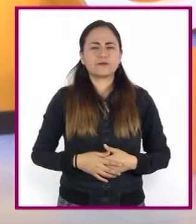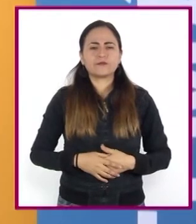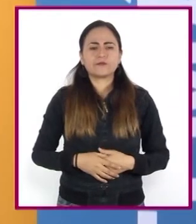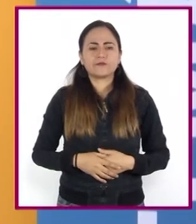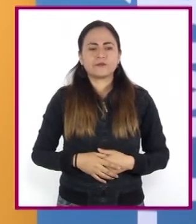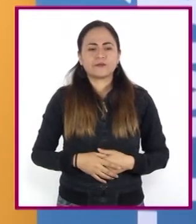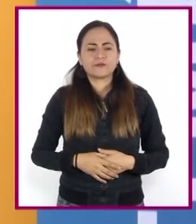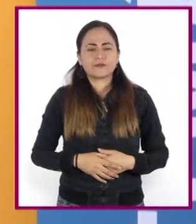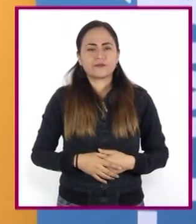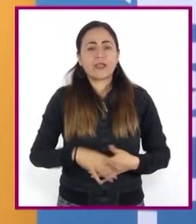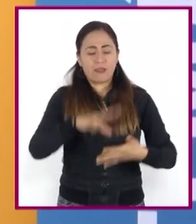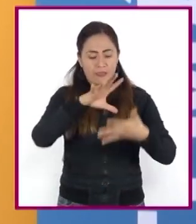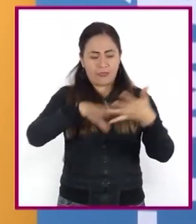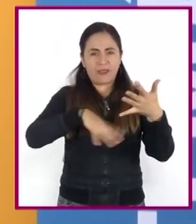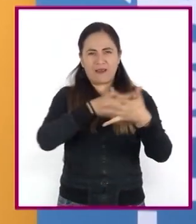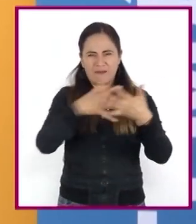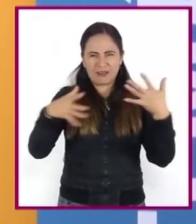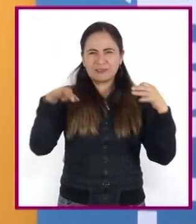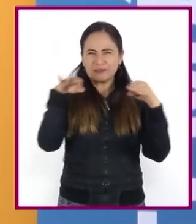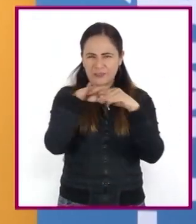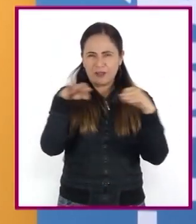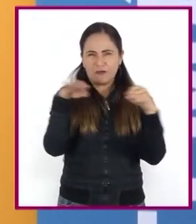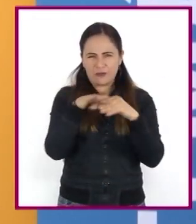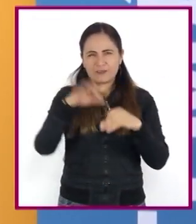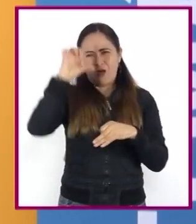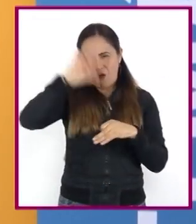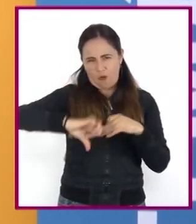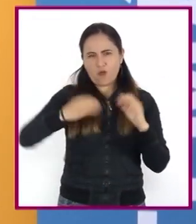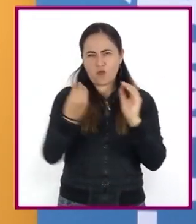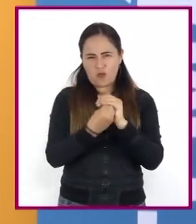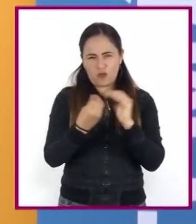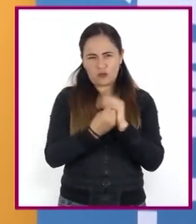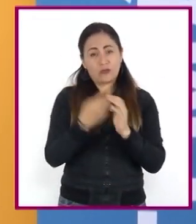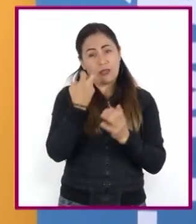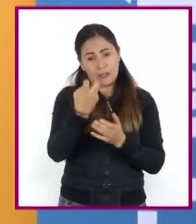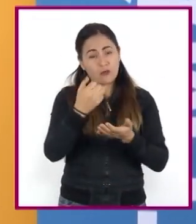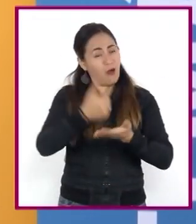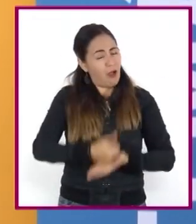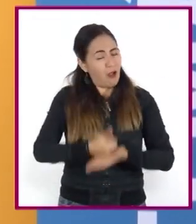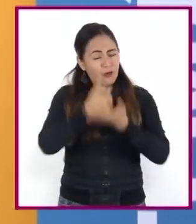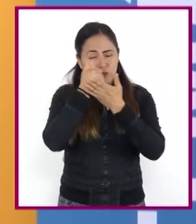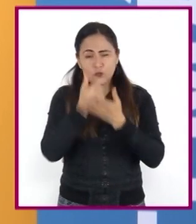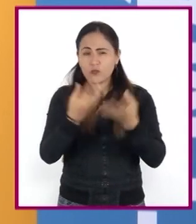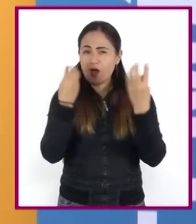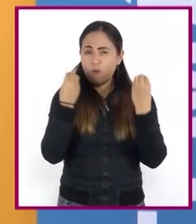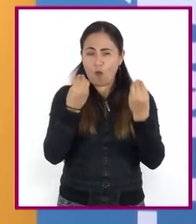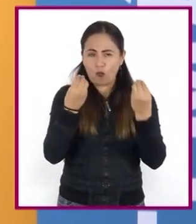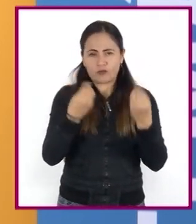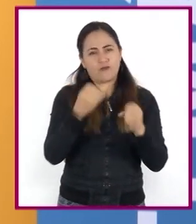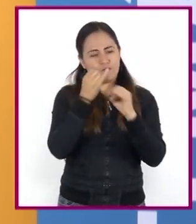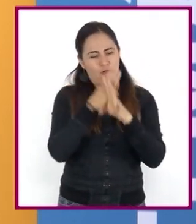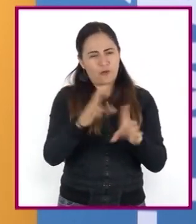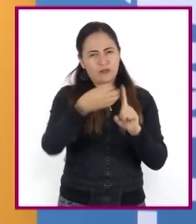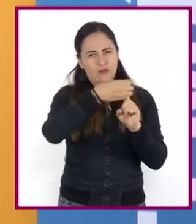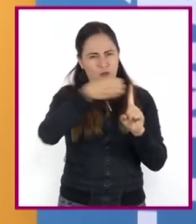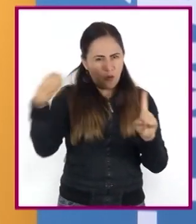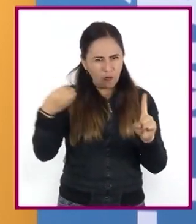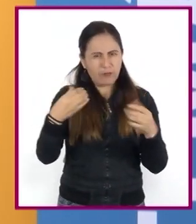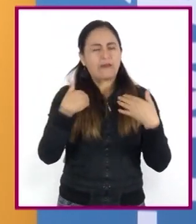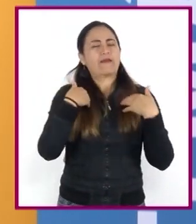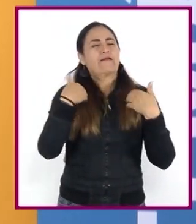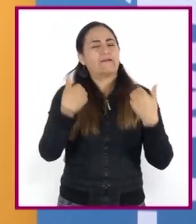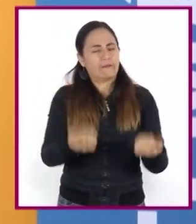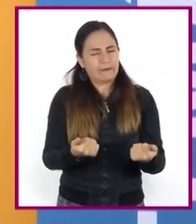publicitarias. Las tablas de frecuencia que hemos visto en esta sesión son de gran utilidad para ordenar, comprender y